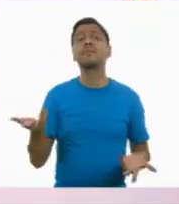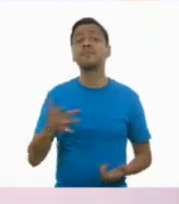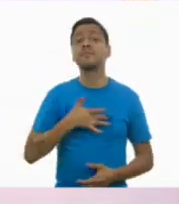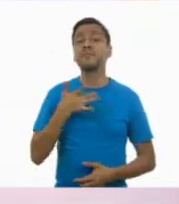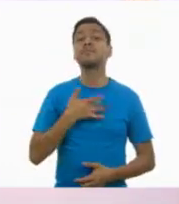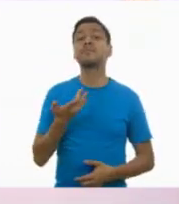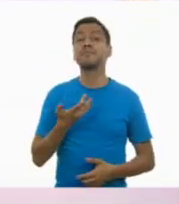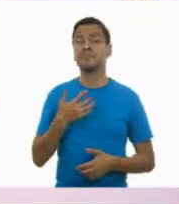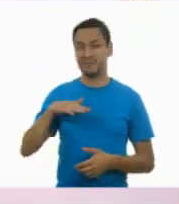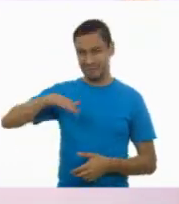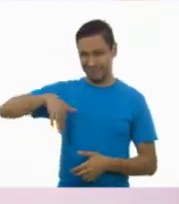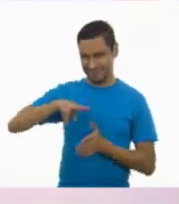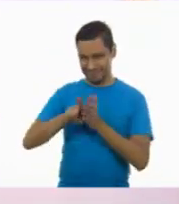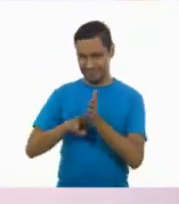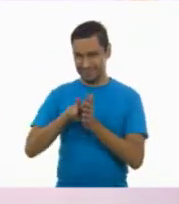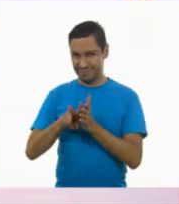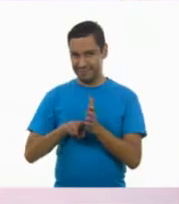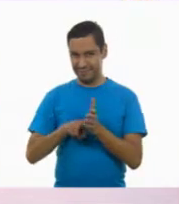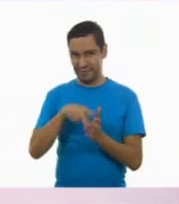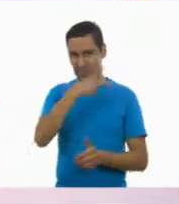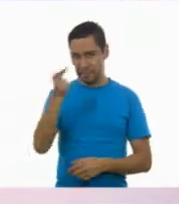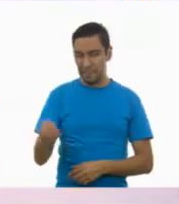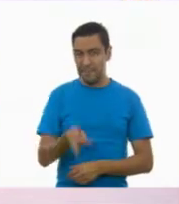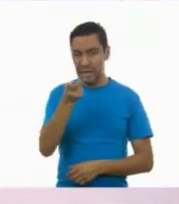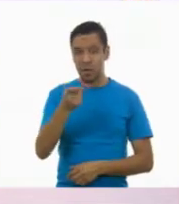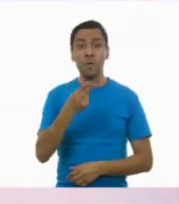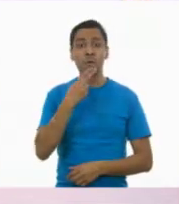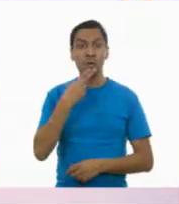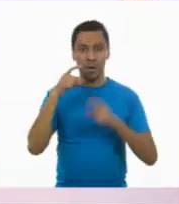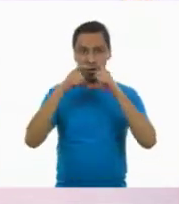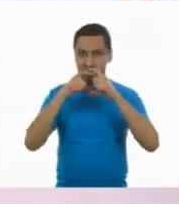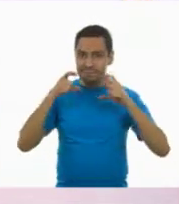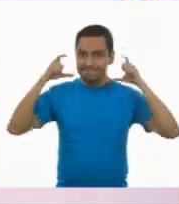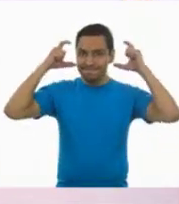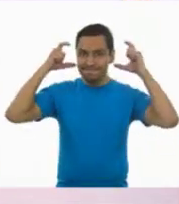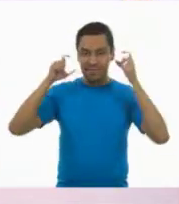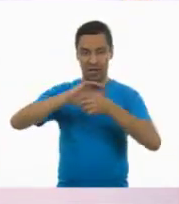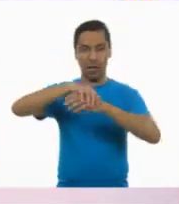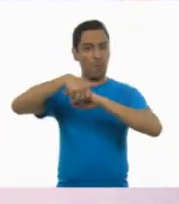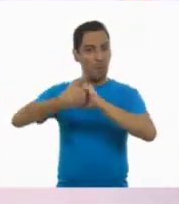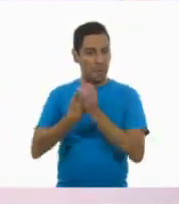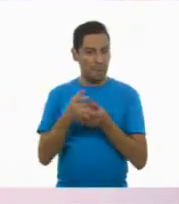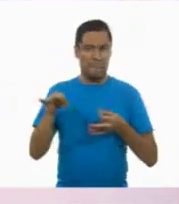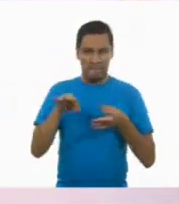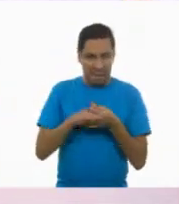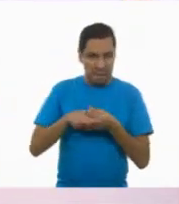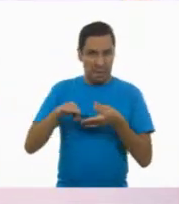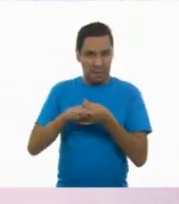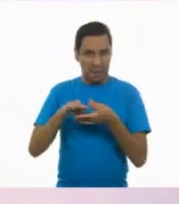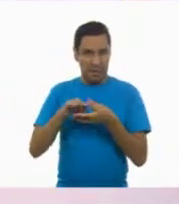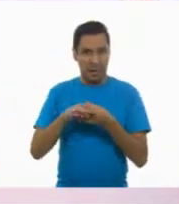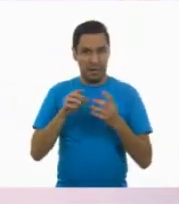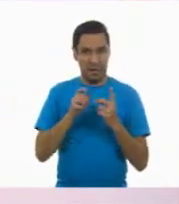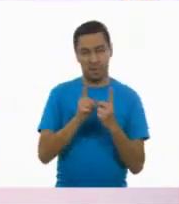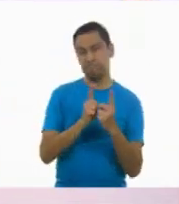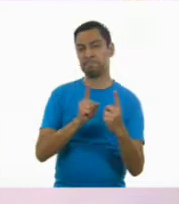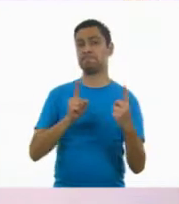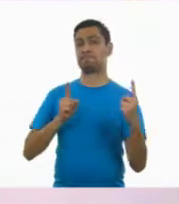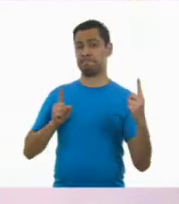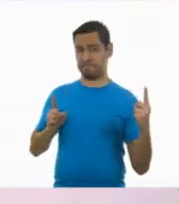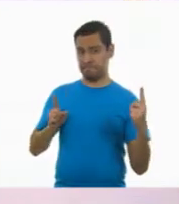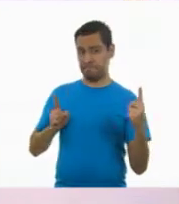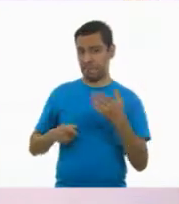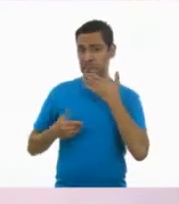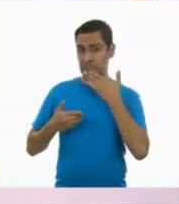de ver en el video? ¿Consideran que usar cubrebocas, lavarse las manos constantemente y guardar sana distancia es una